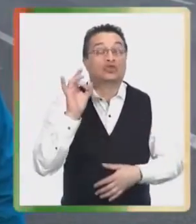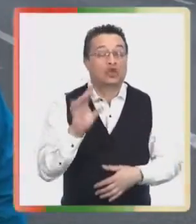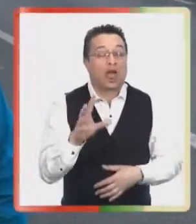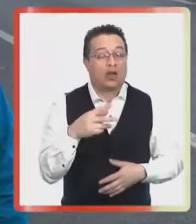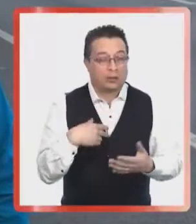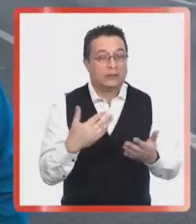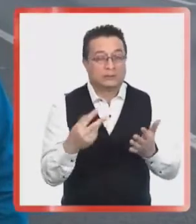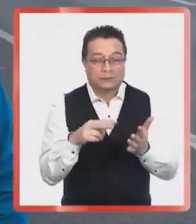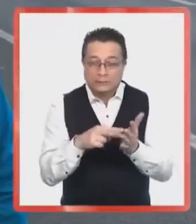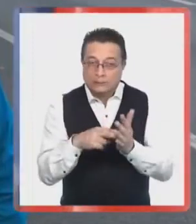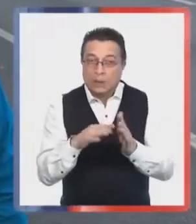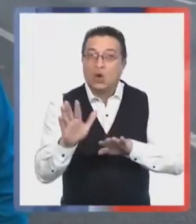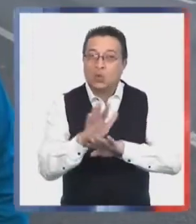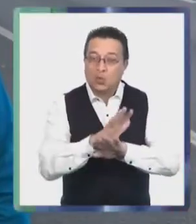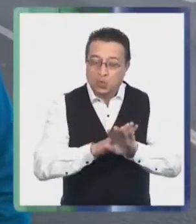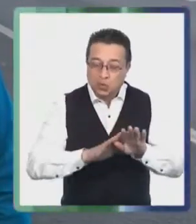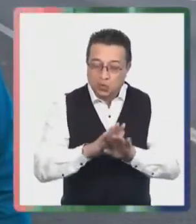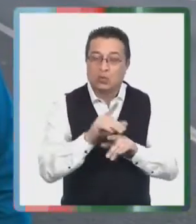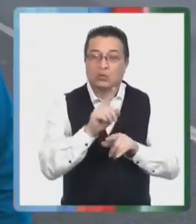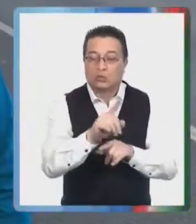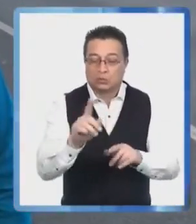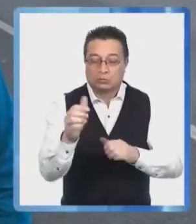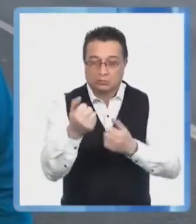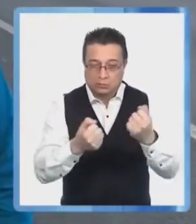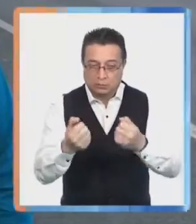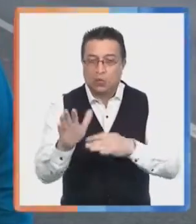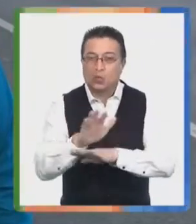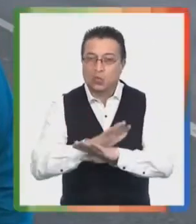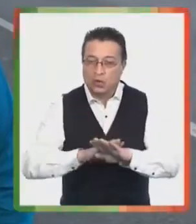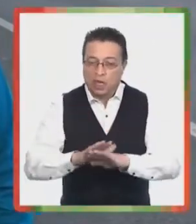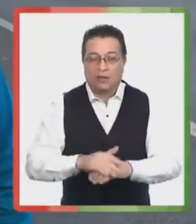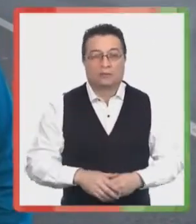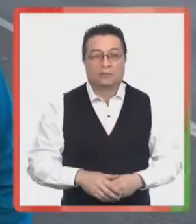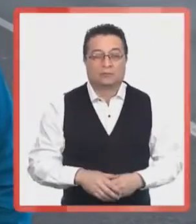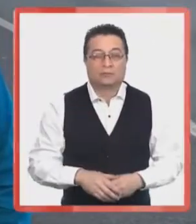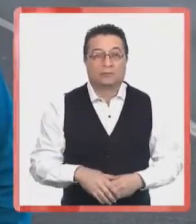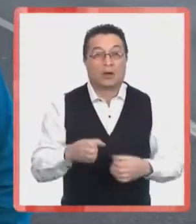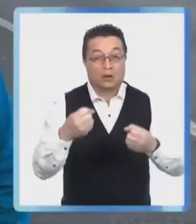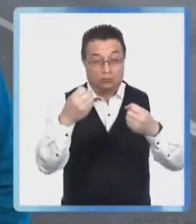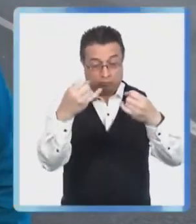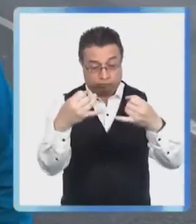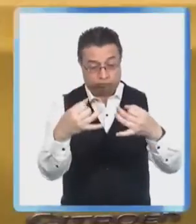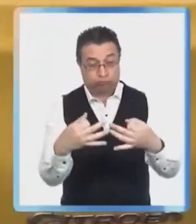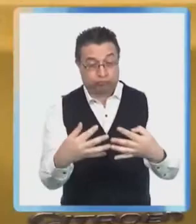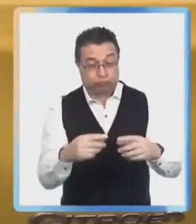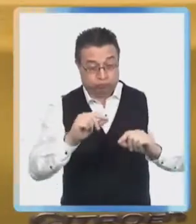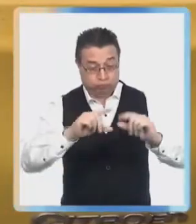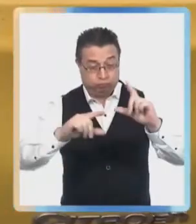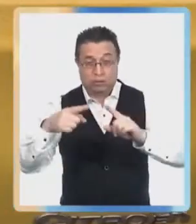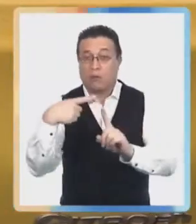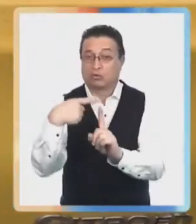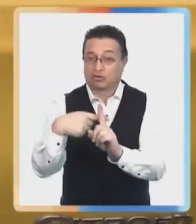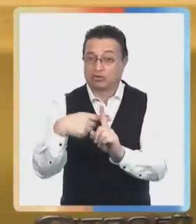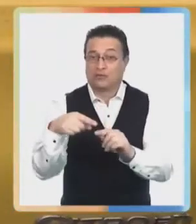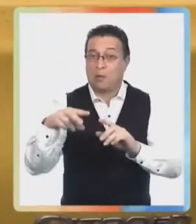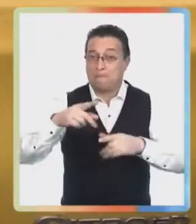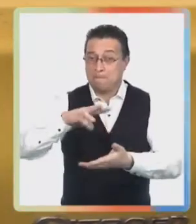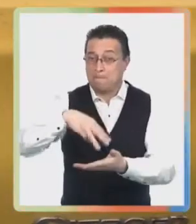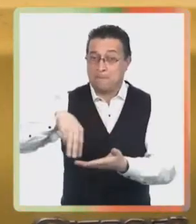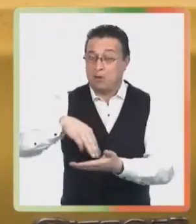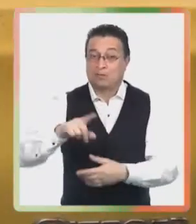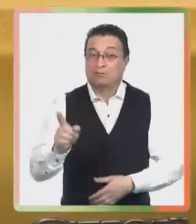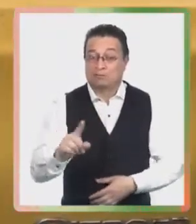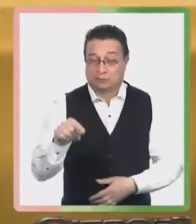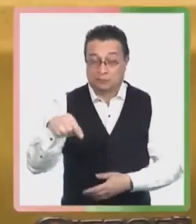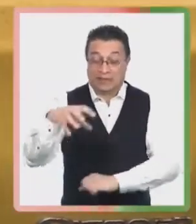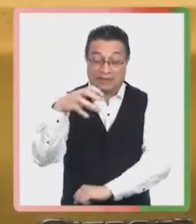a moverse. Así que solo les esperamos que se cuiden, que tengan precaución y que manejen con mucho cuidado. Las estadísticas no